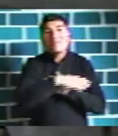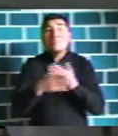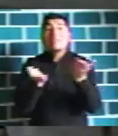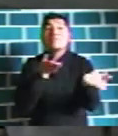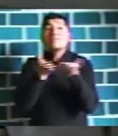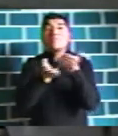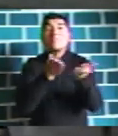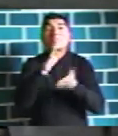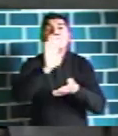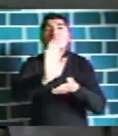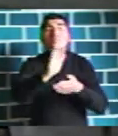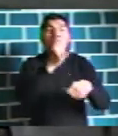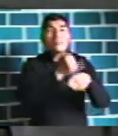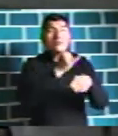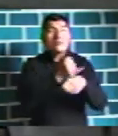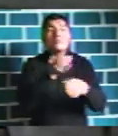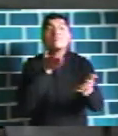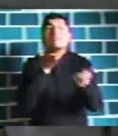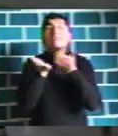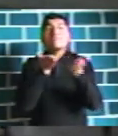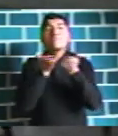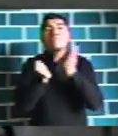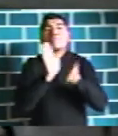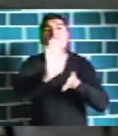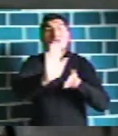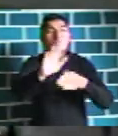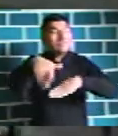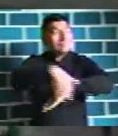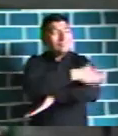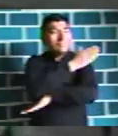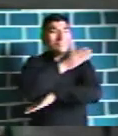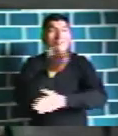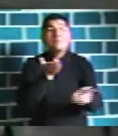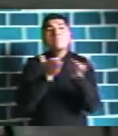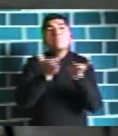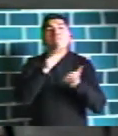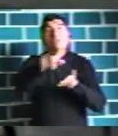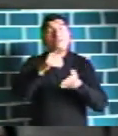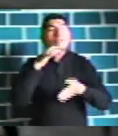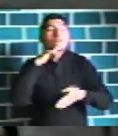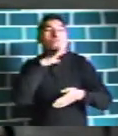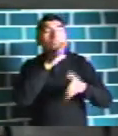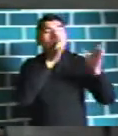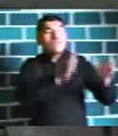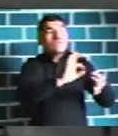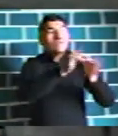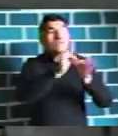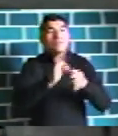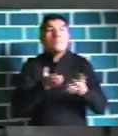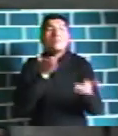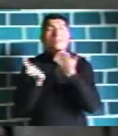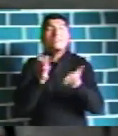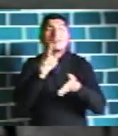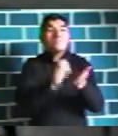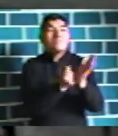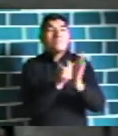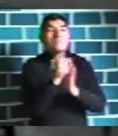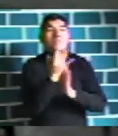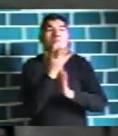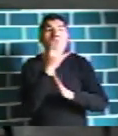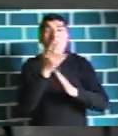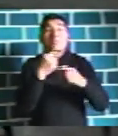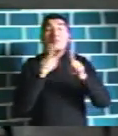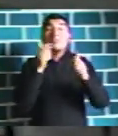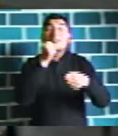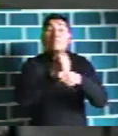servicio de tu capilla en el servicio de tus calles en el servicio de tus basureros en el servicio de tus plantas pero